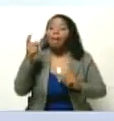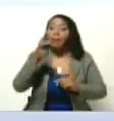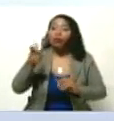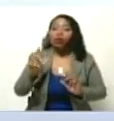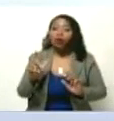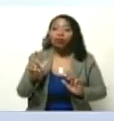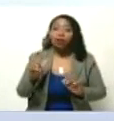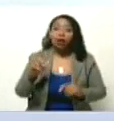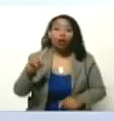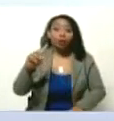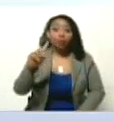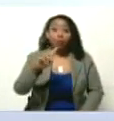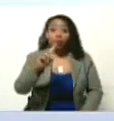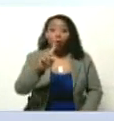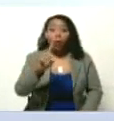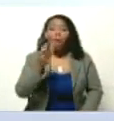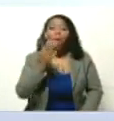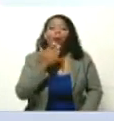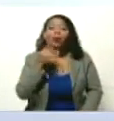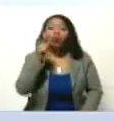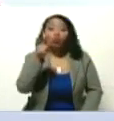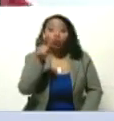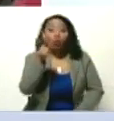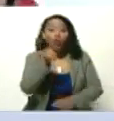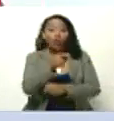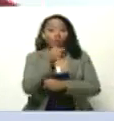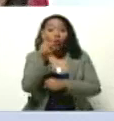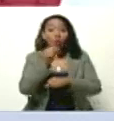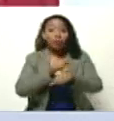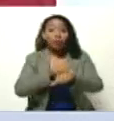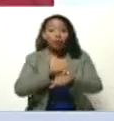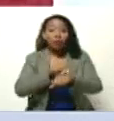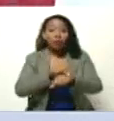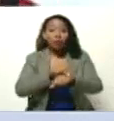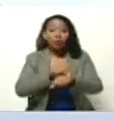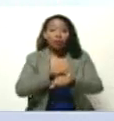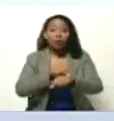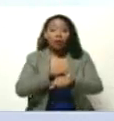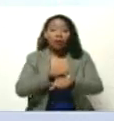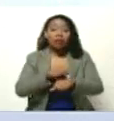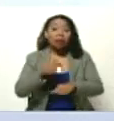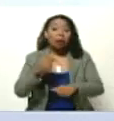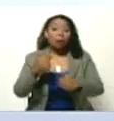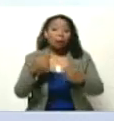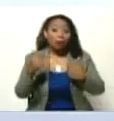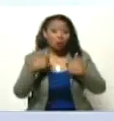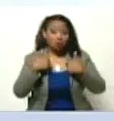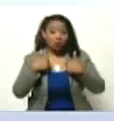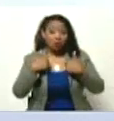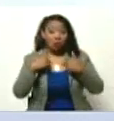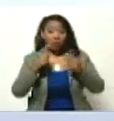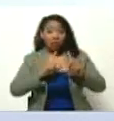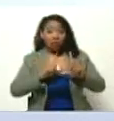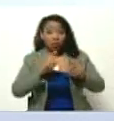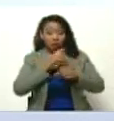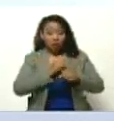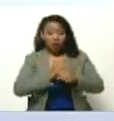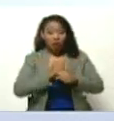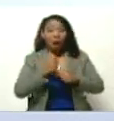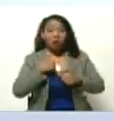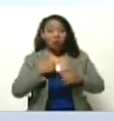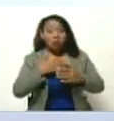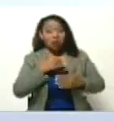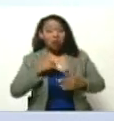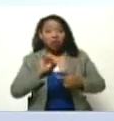no. Si tú debías estar en un periódico, en un televisor, y ellos querían, lo hacían. Entonces,